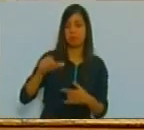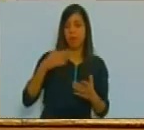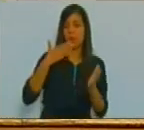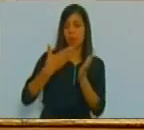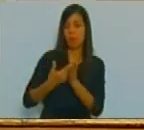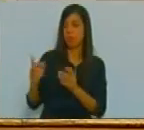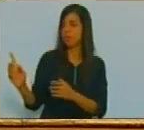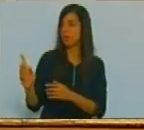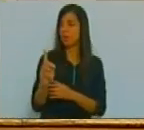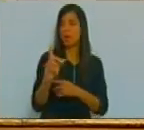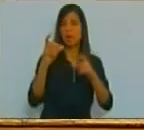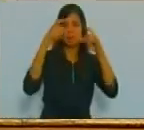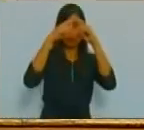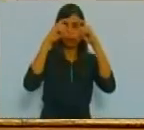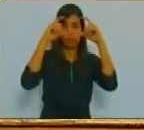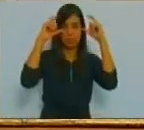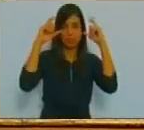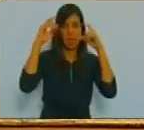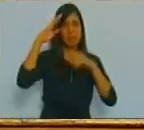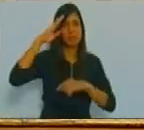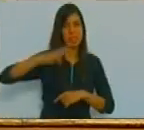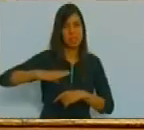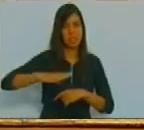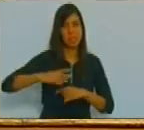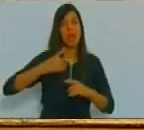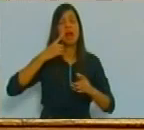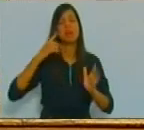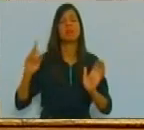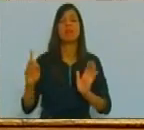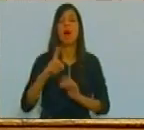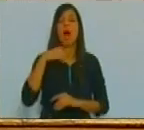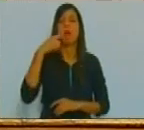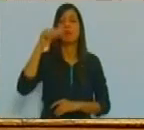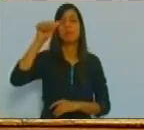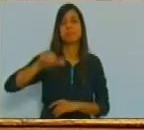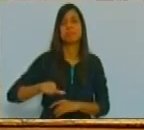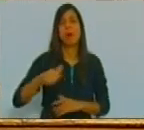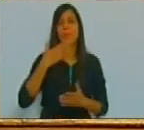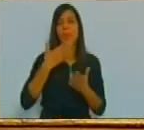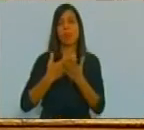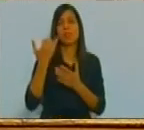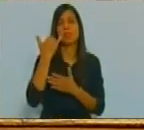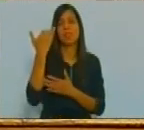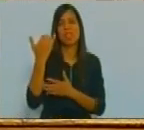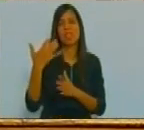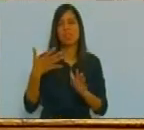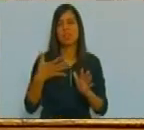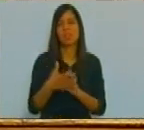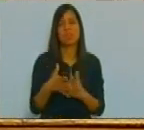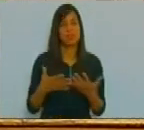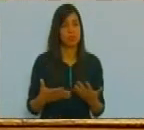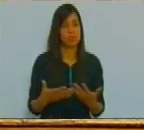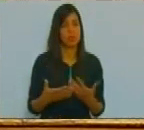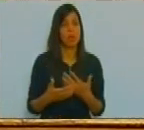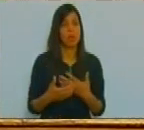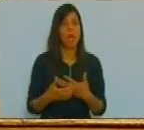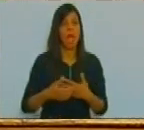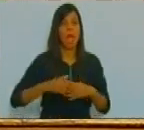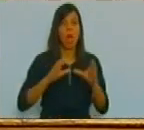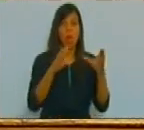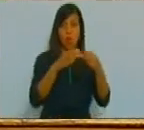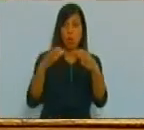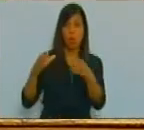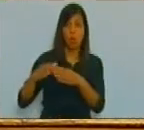traído el ministro reverol por instrucción del presidente de la republica en el ámbito de los órganos de seguridad